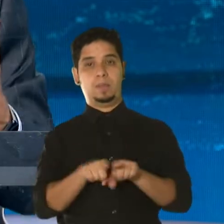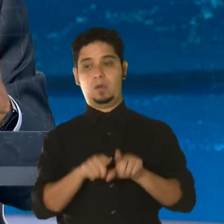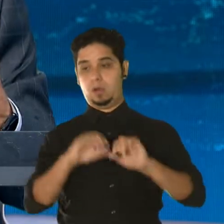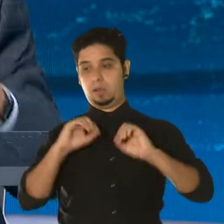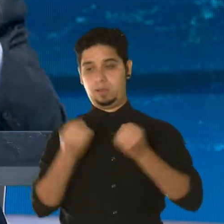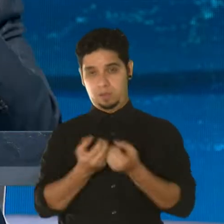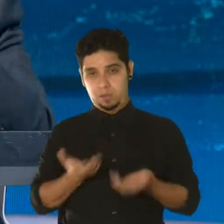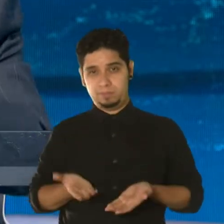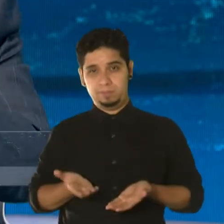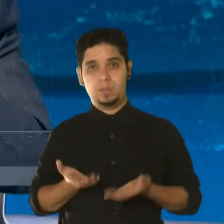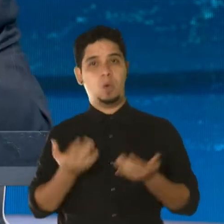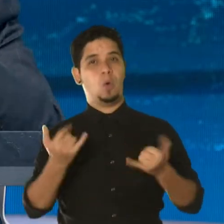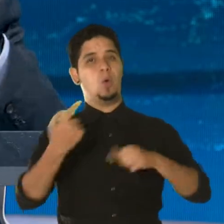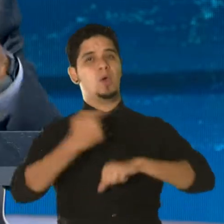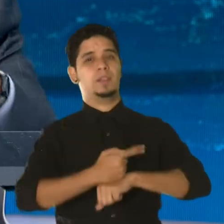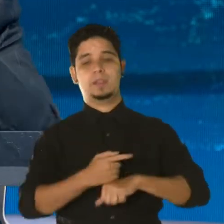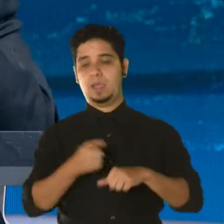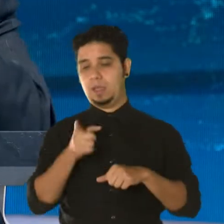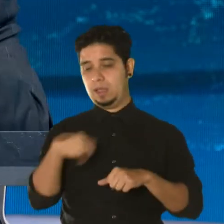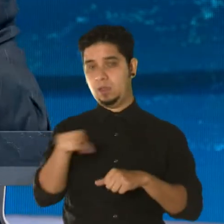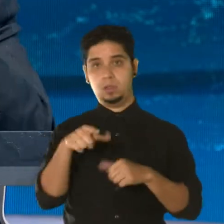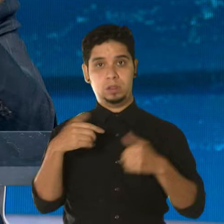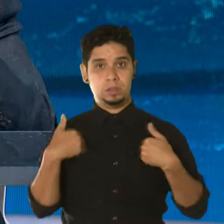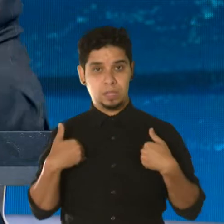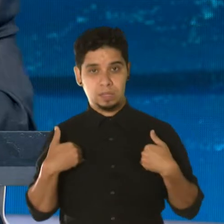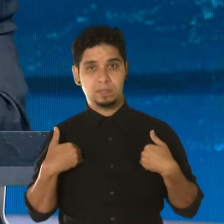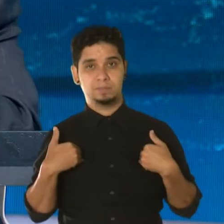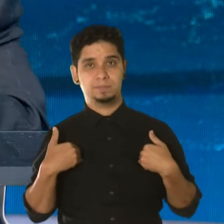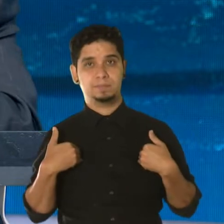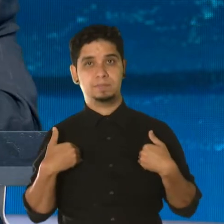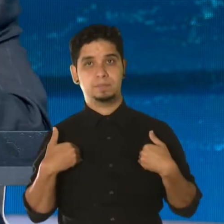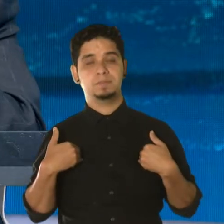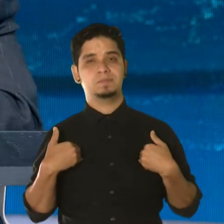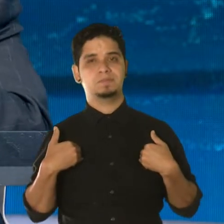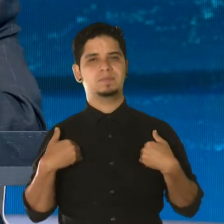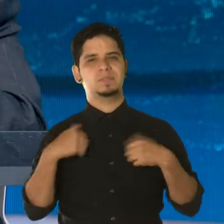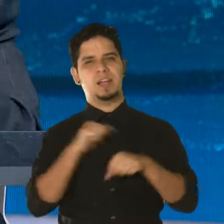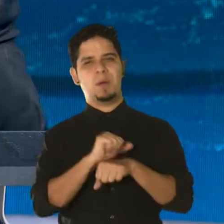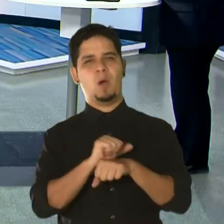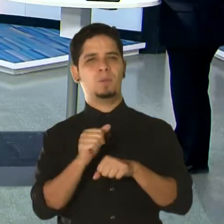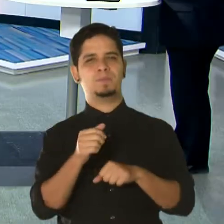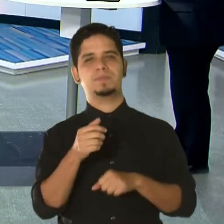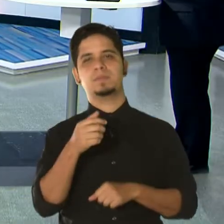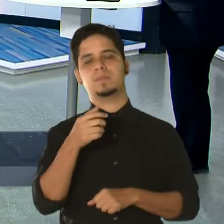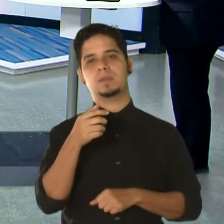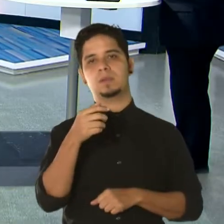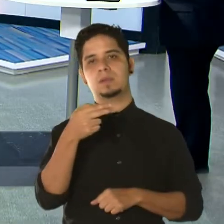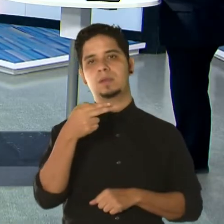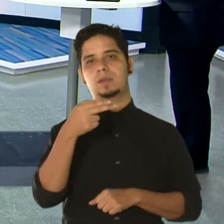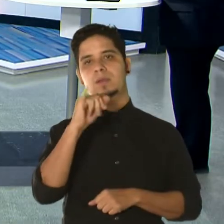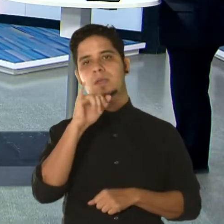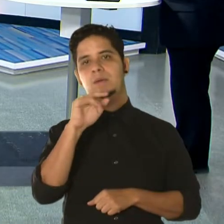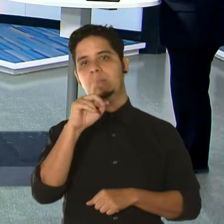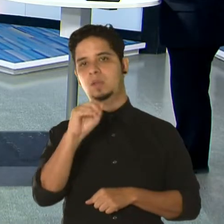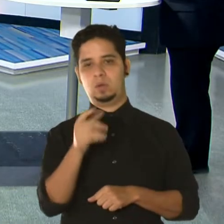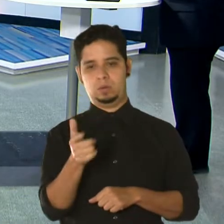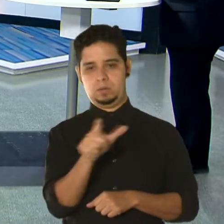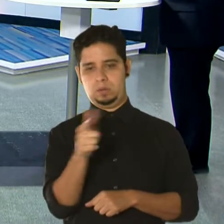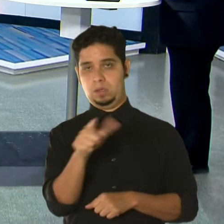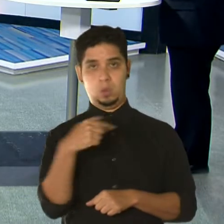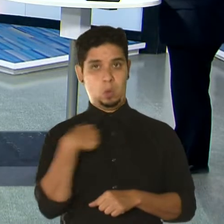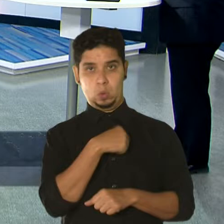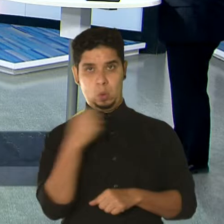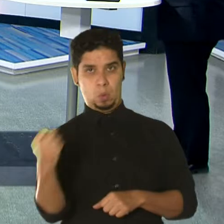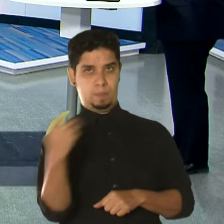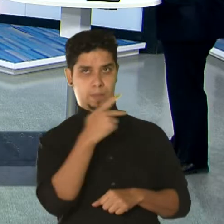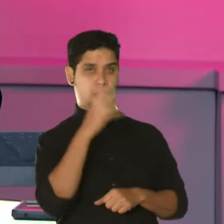también. Hoy en día tienen muchas, o sea, hoy en día es híbrido. Y no vamos a volver a estar todos siempre, todos